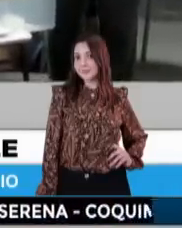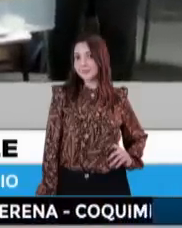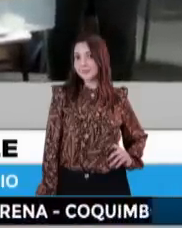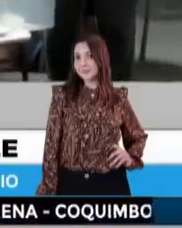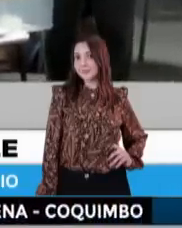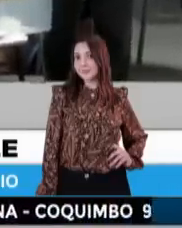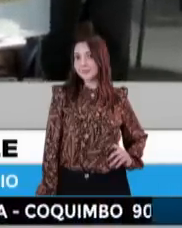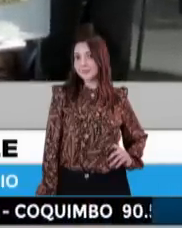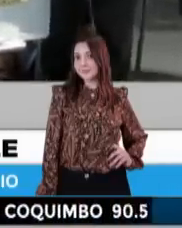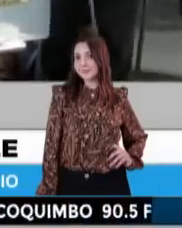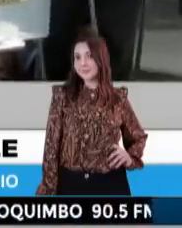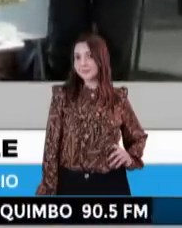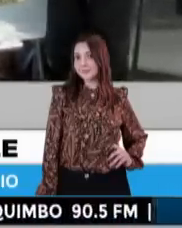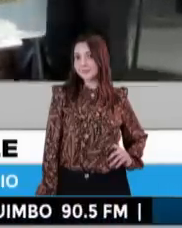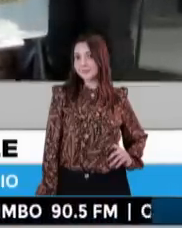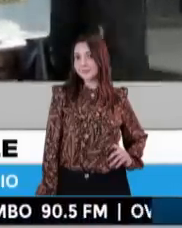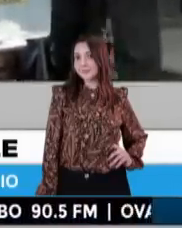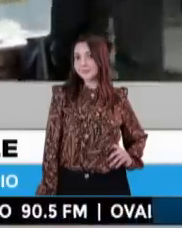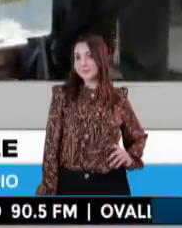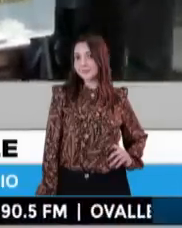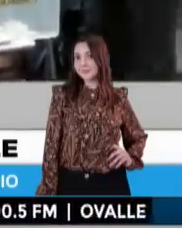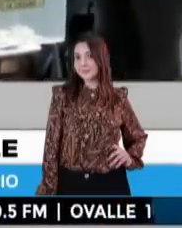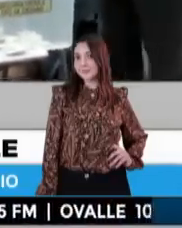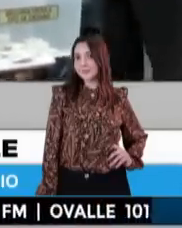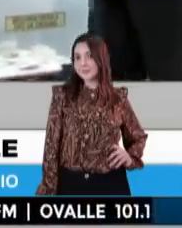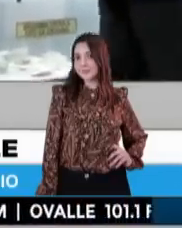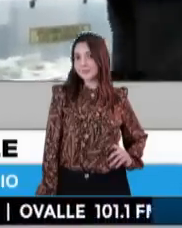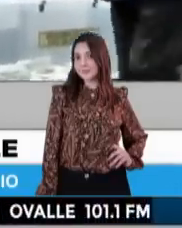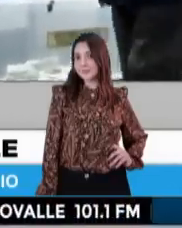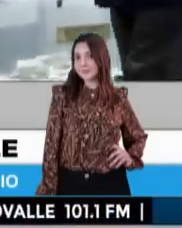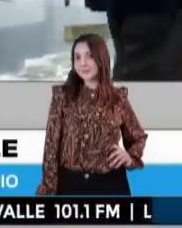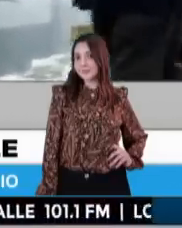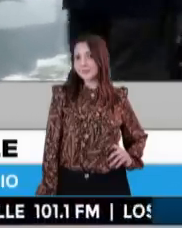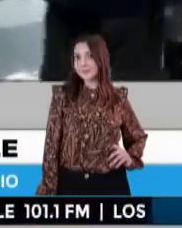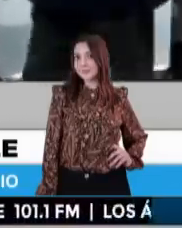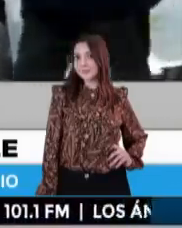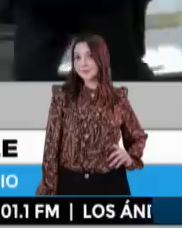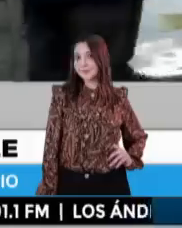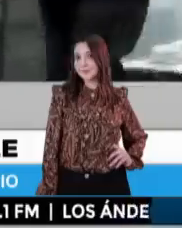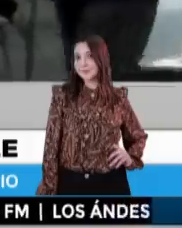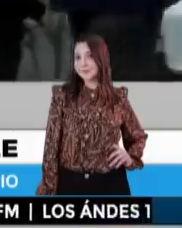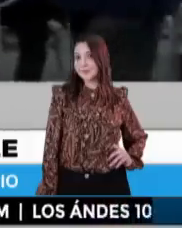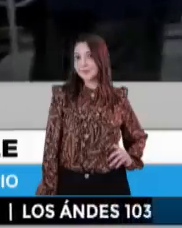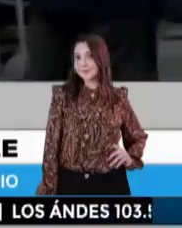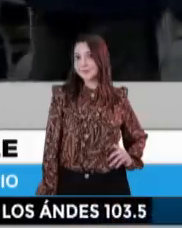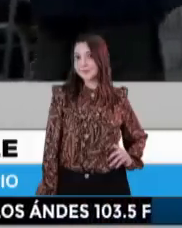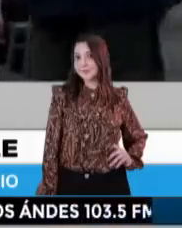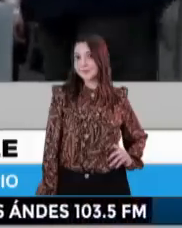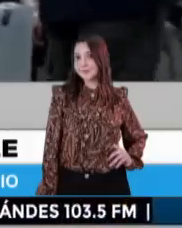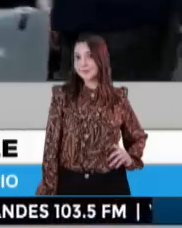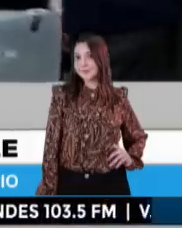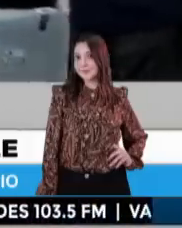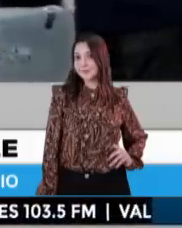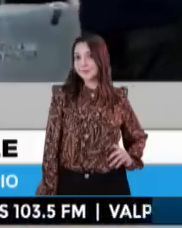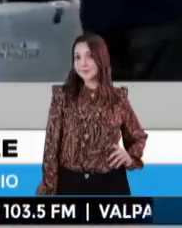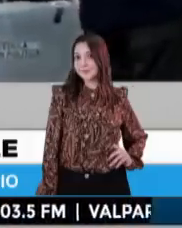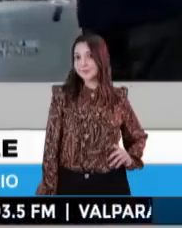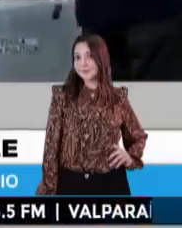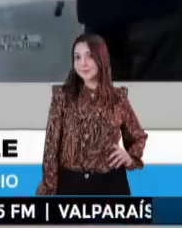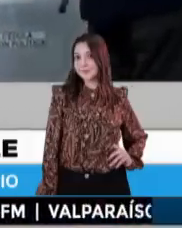misilazo, lo de Lagos también, al tema del todo el sistema político que propone la nueva constitución.